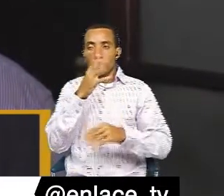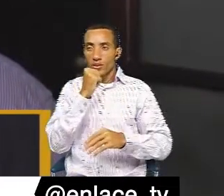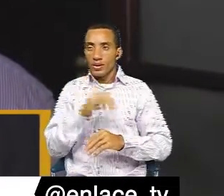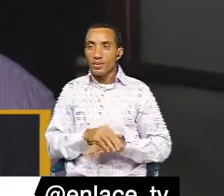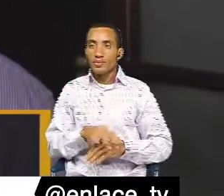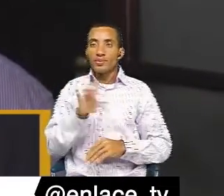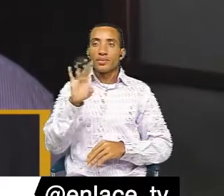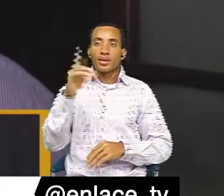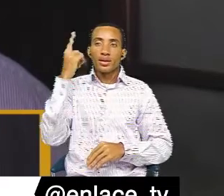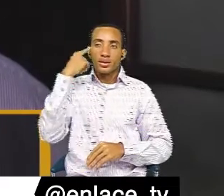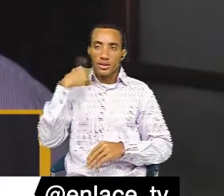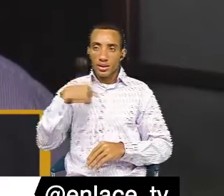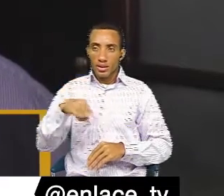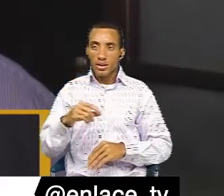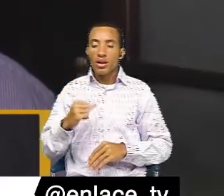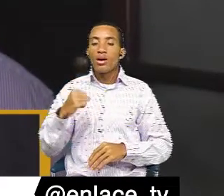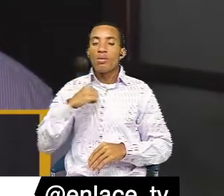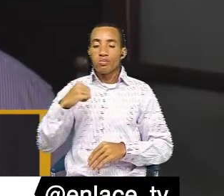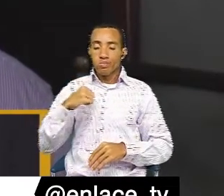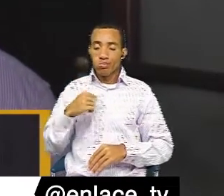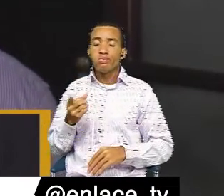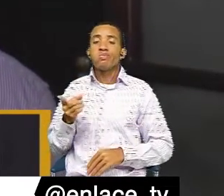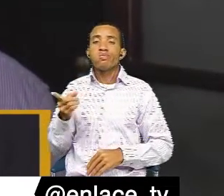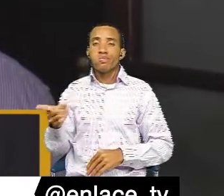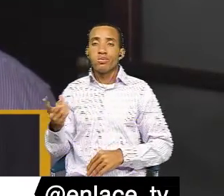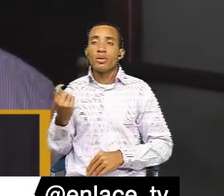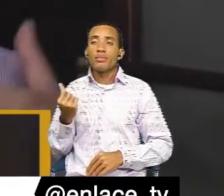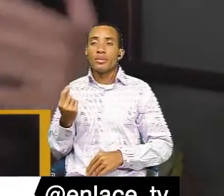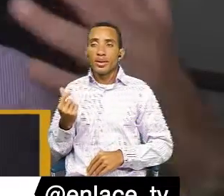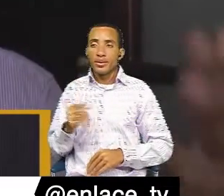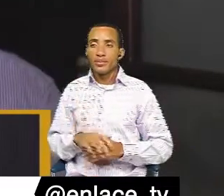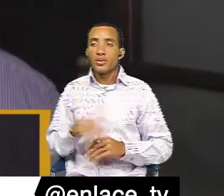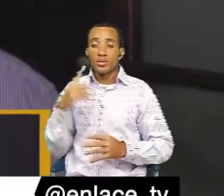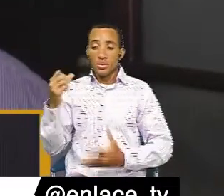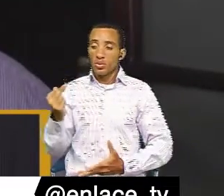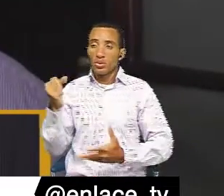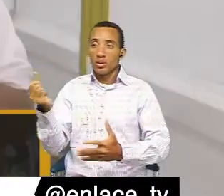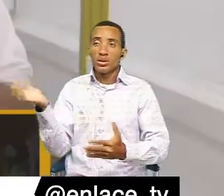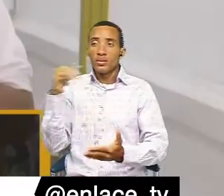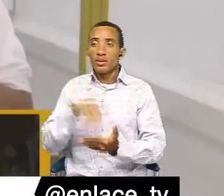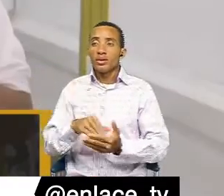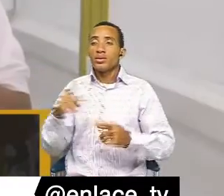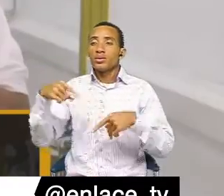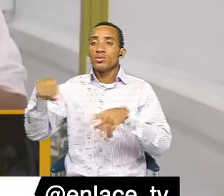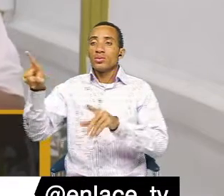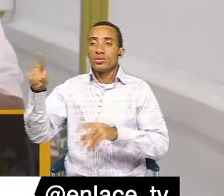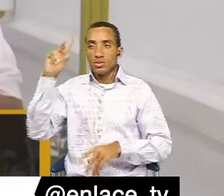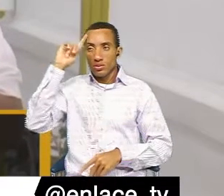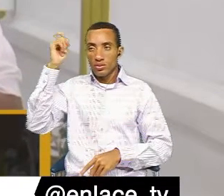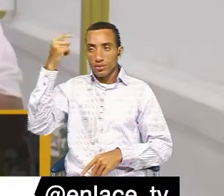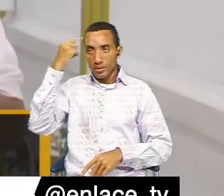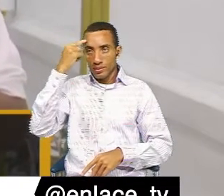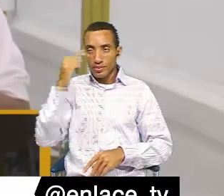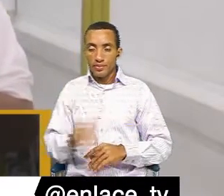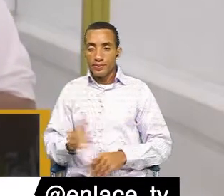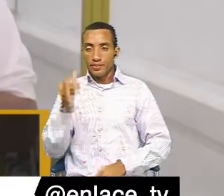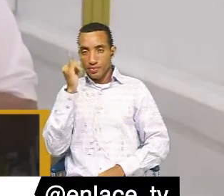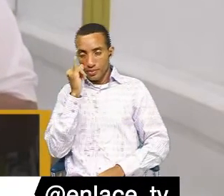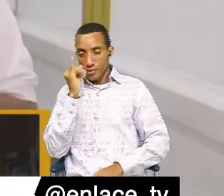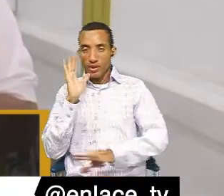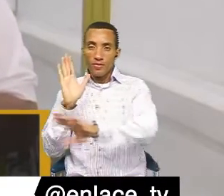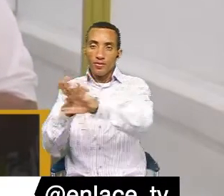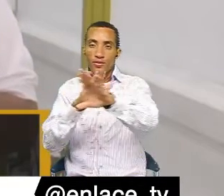15 días, teniendo la plata, y si no, nos toca devolver esa plata a la nación. Con la cámara de Luis Ángel Flores, esa es la información que se